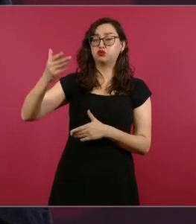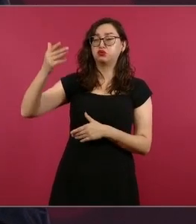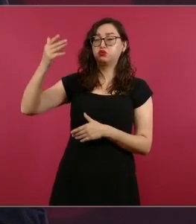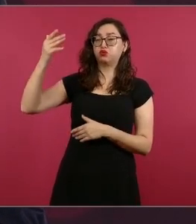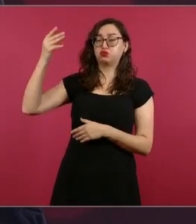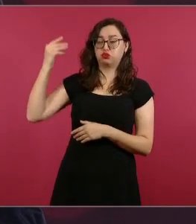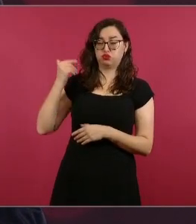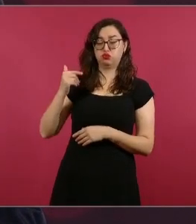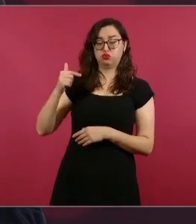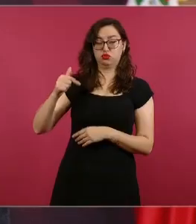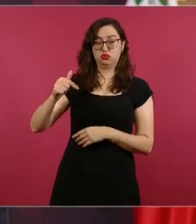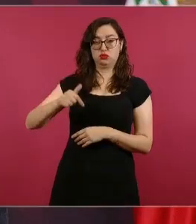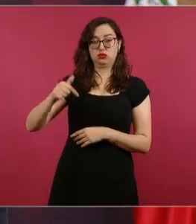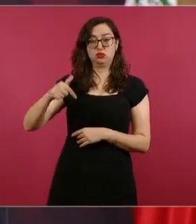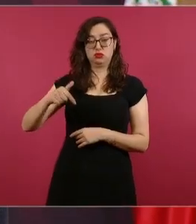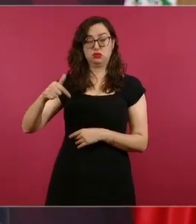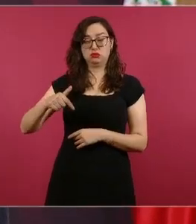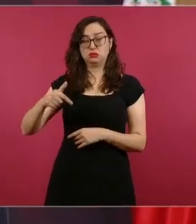civilizaciones